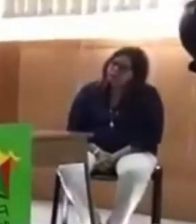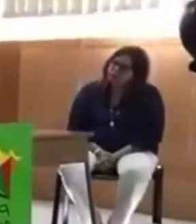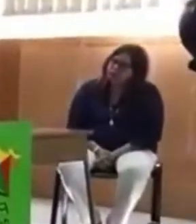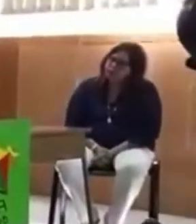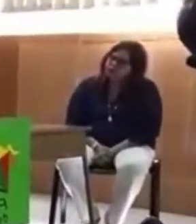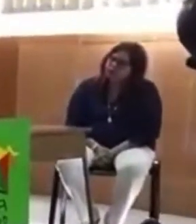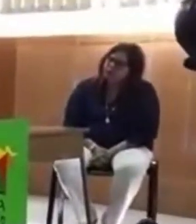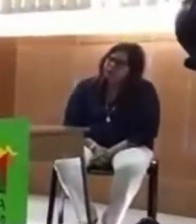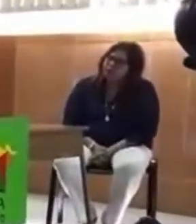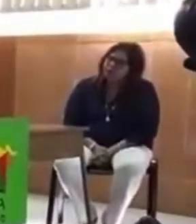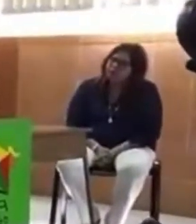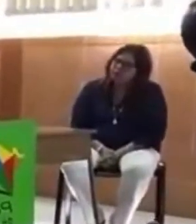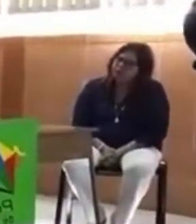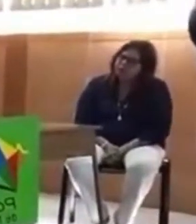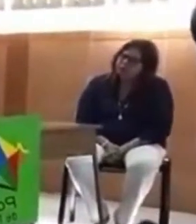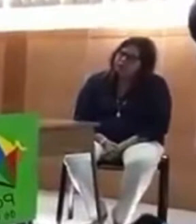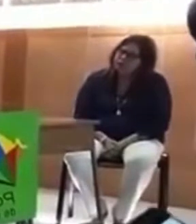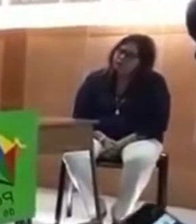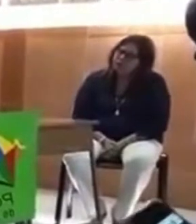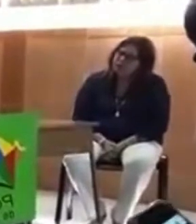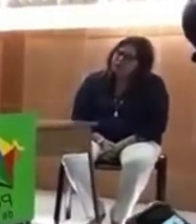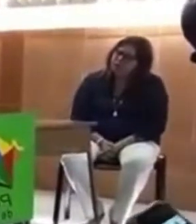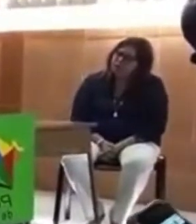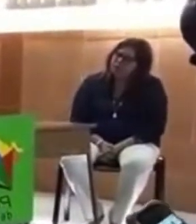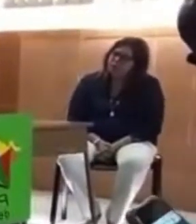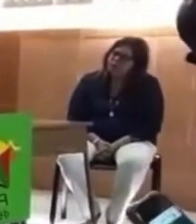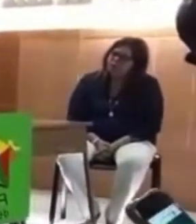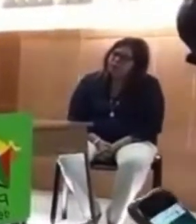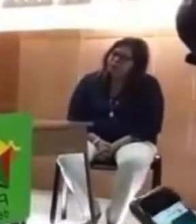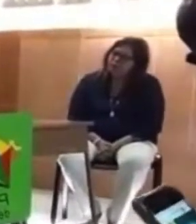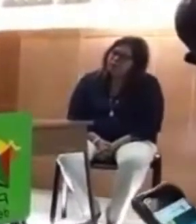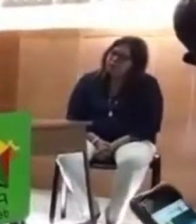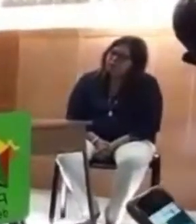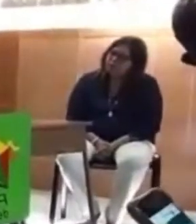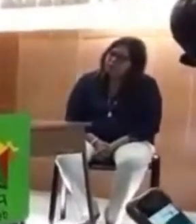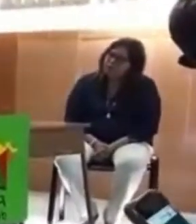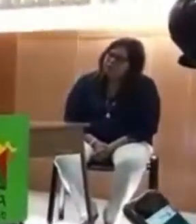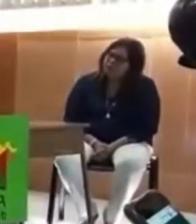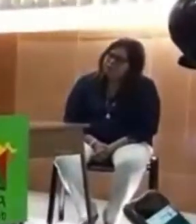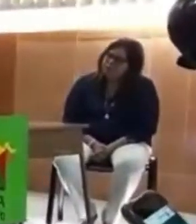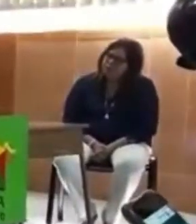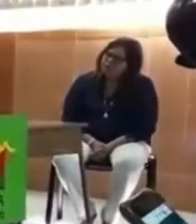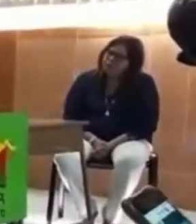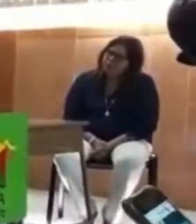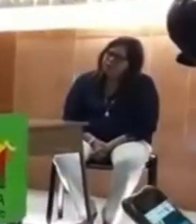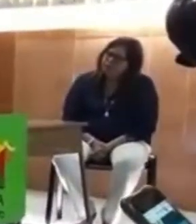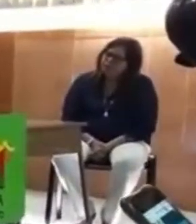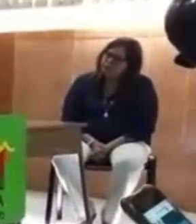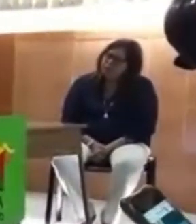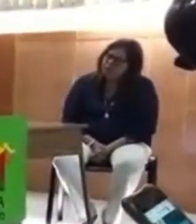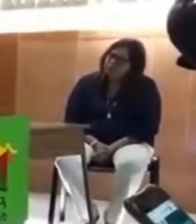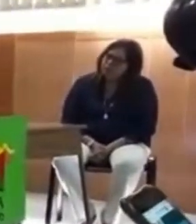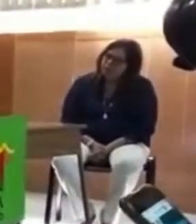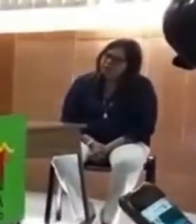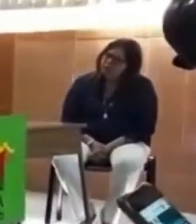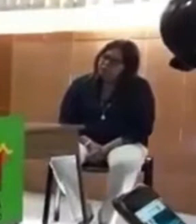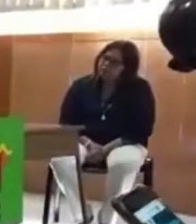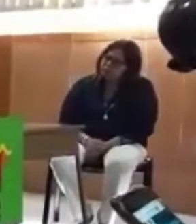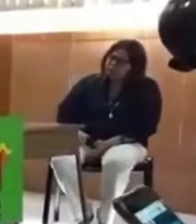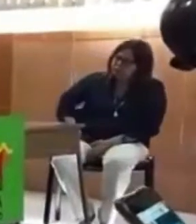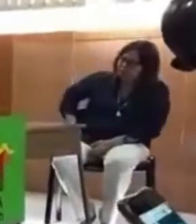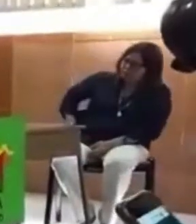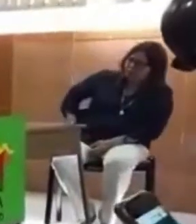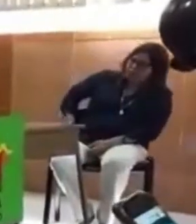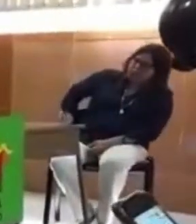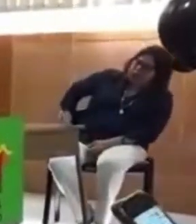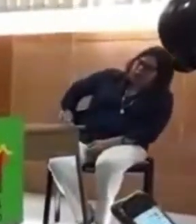año pasado me dieron la noticia, el 17 de noviembre, que mi hijo no recaía y que tenía que buscar la